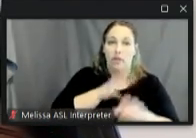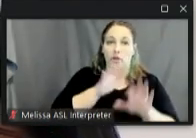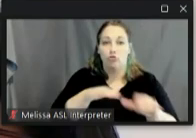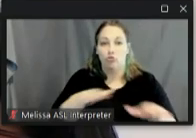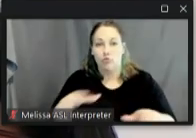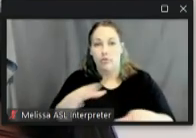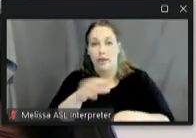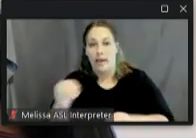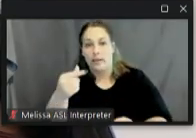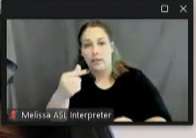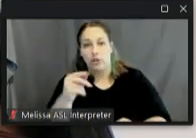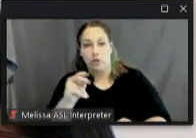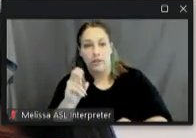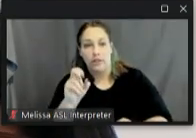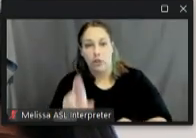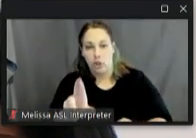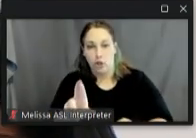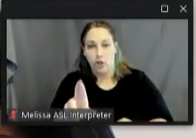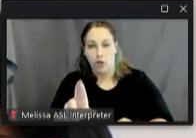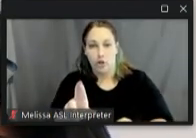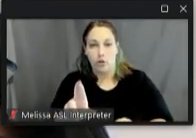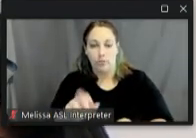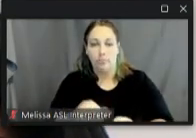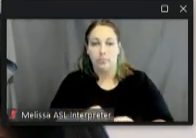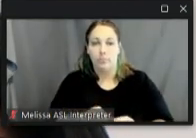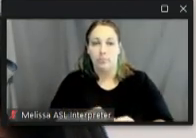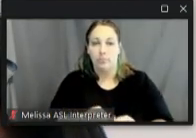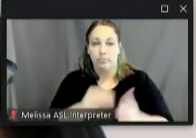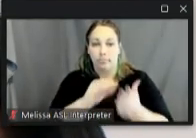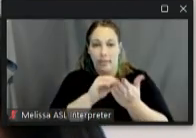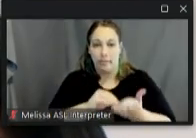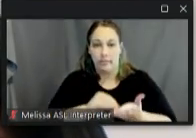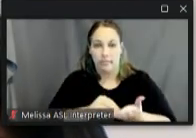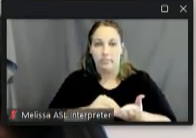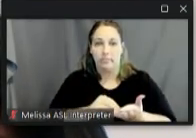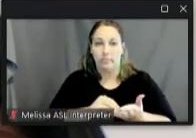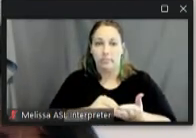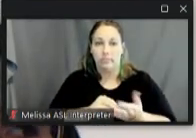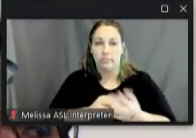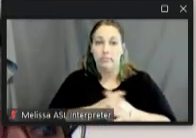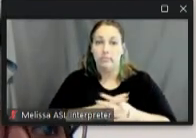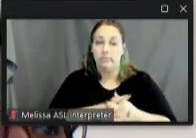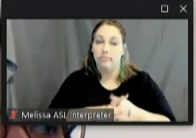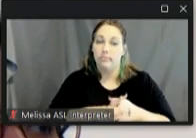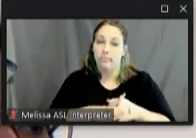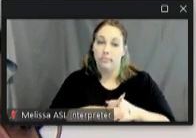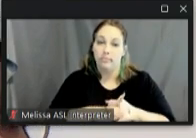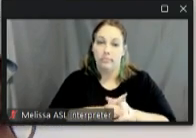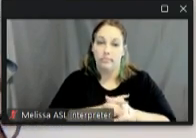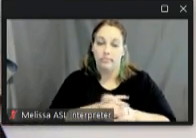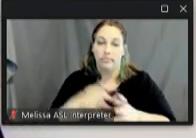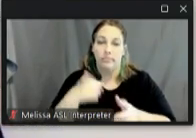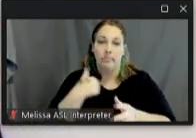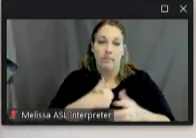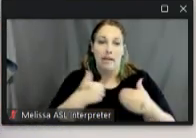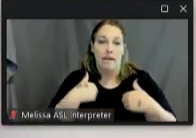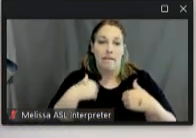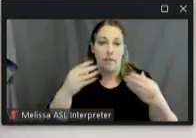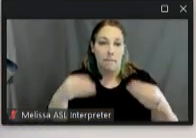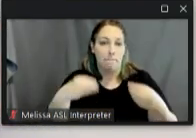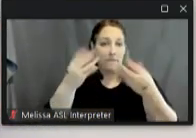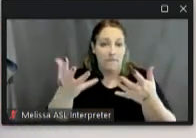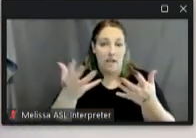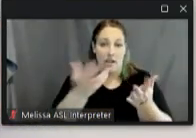CEDESOL y su programa de acción solidaria PROASOL, se han brindado apoyos monetarios a más de 54